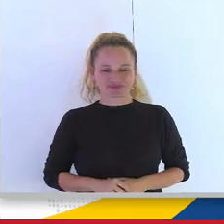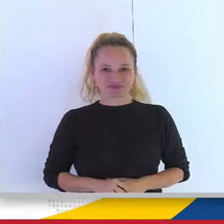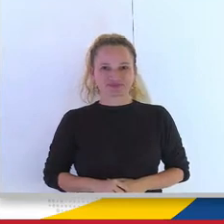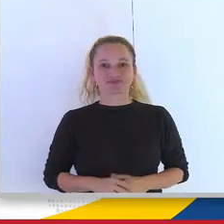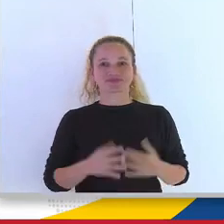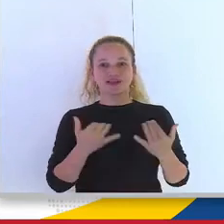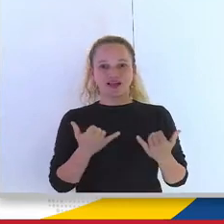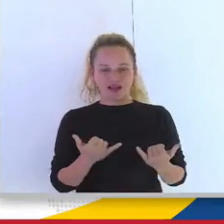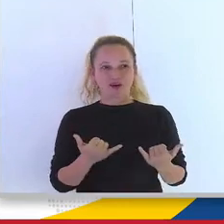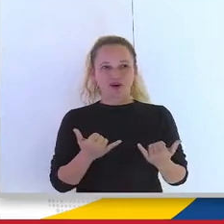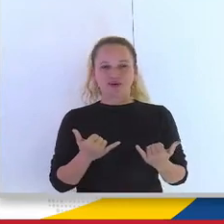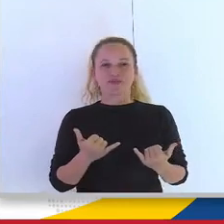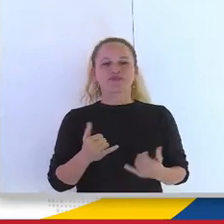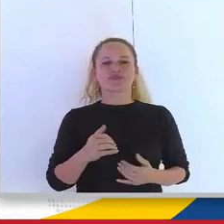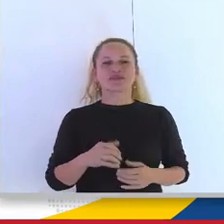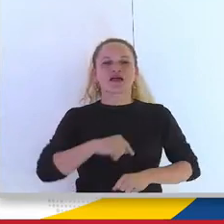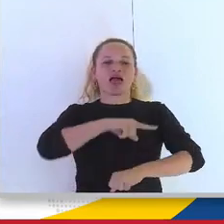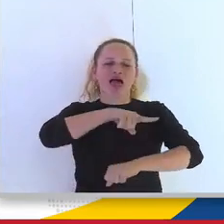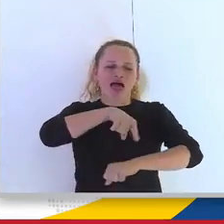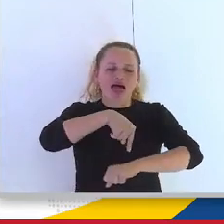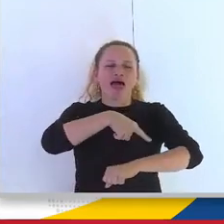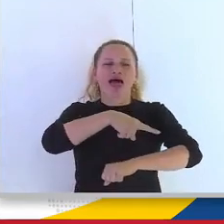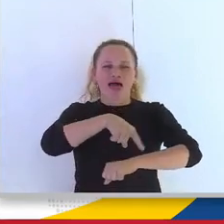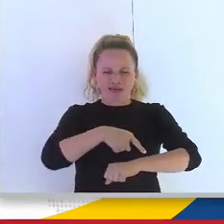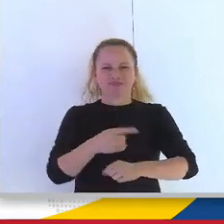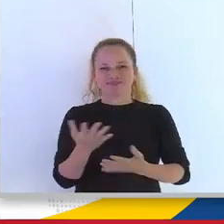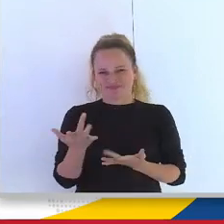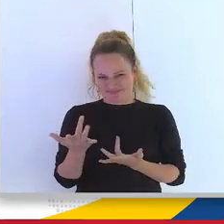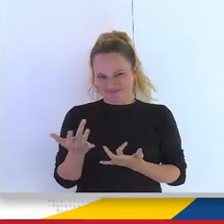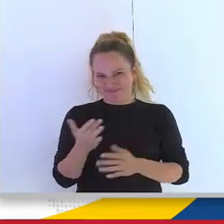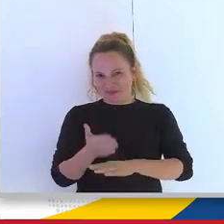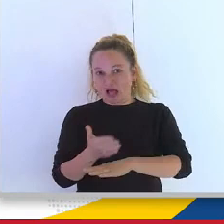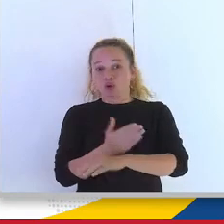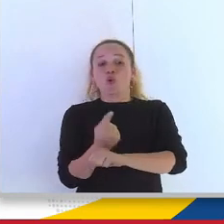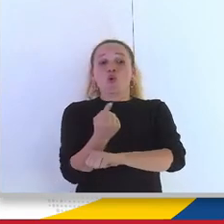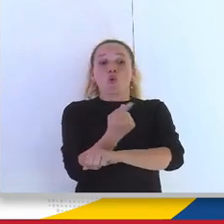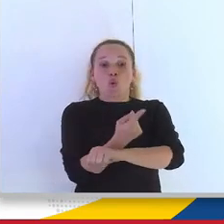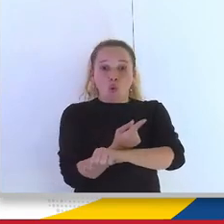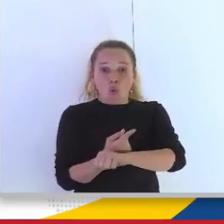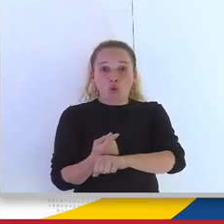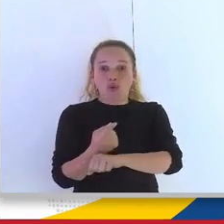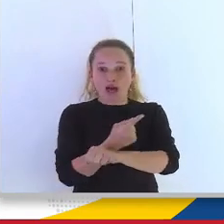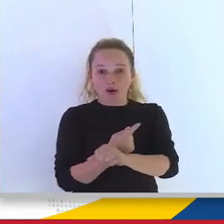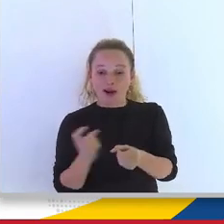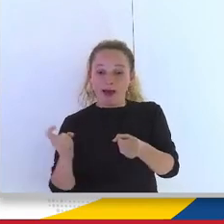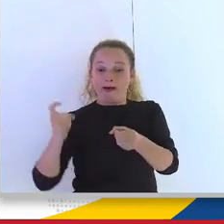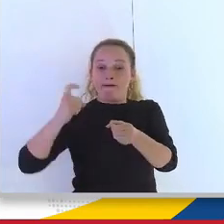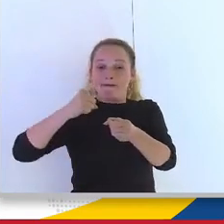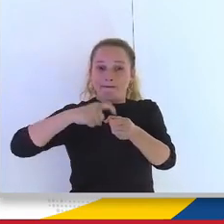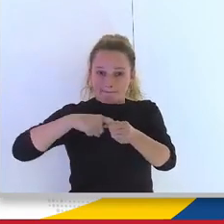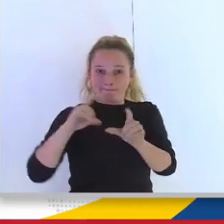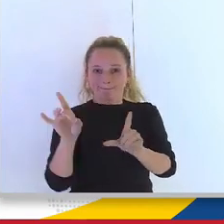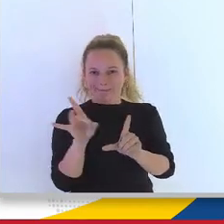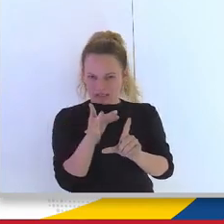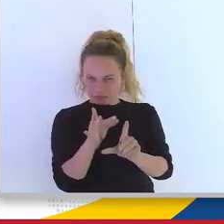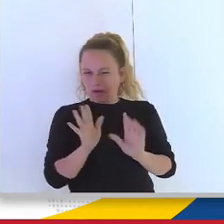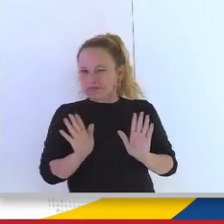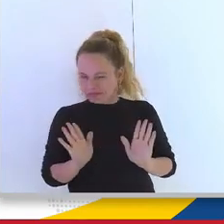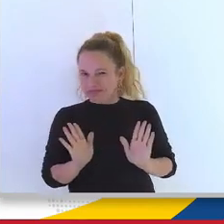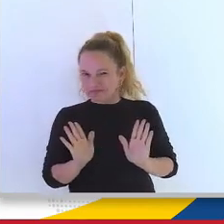de conectar a Chomsky. Nos hemos demorado, él ya había estado casi una hora conectado, entonces